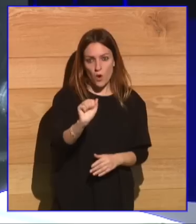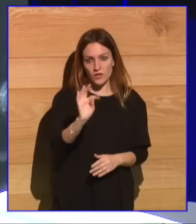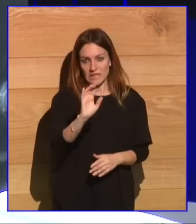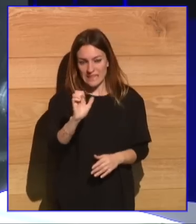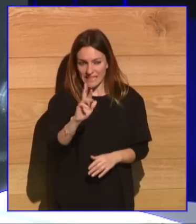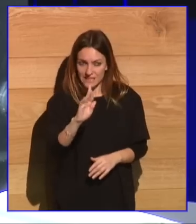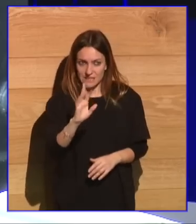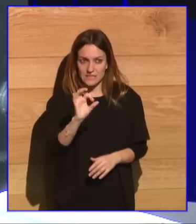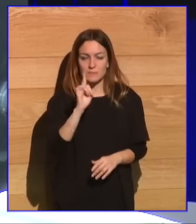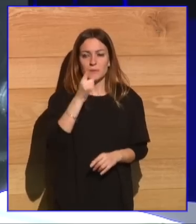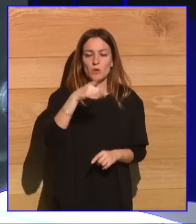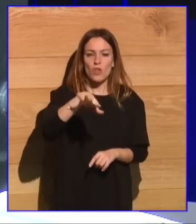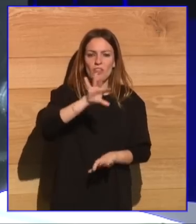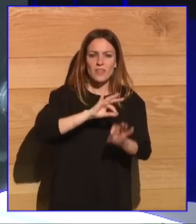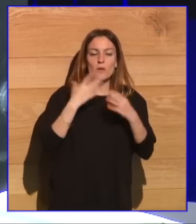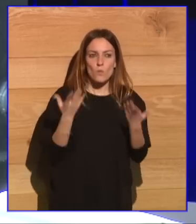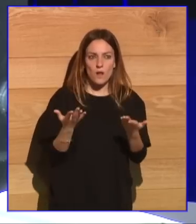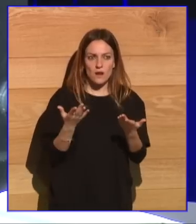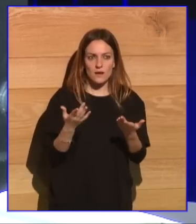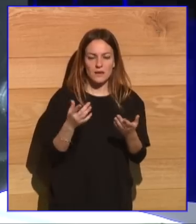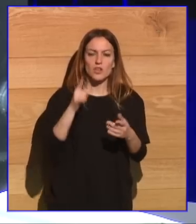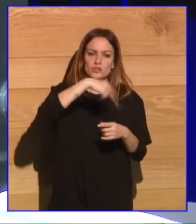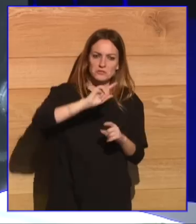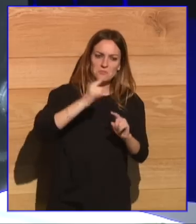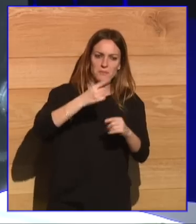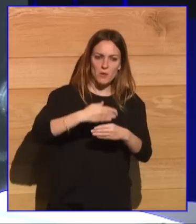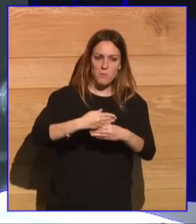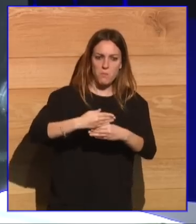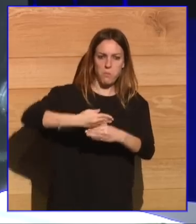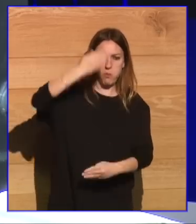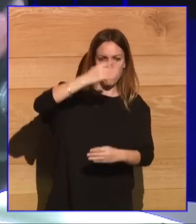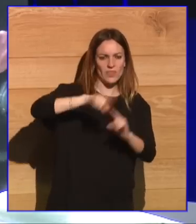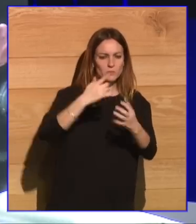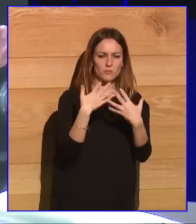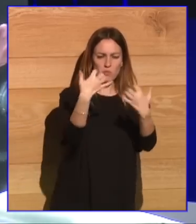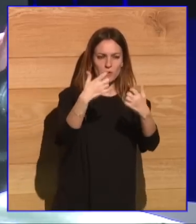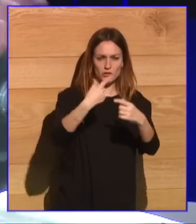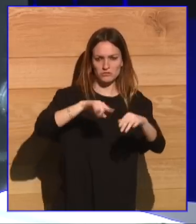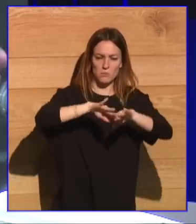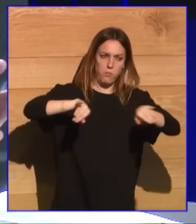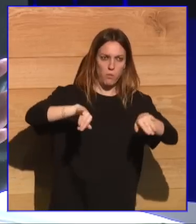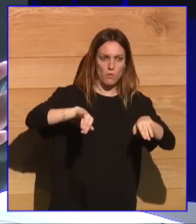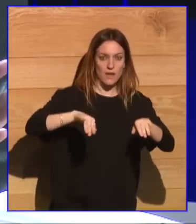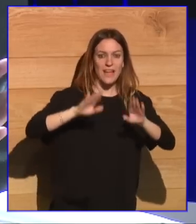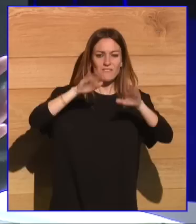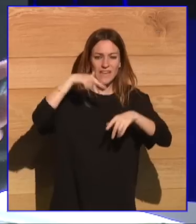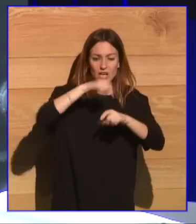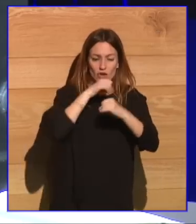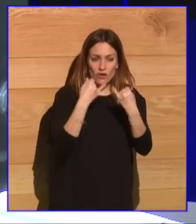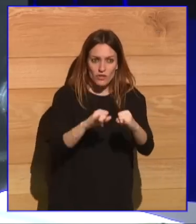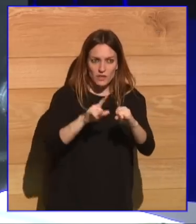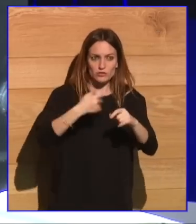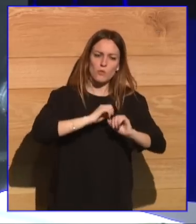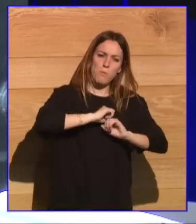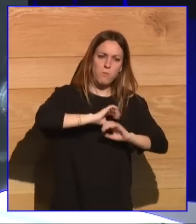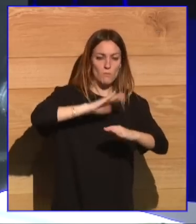¿qué tal si levantamos el muro, finalmente ya nos separamos del público y para acabar el concierto lo derribamos? Luego dice,